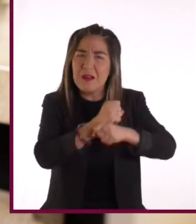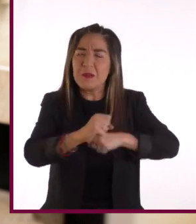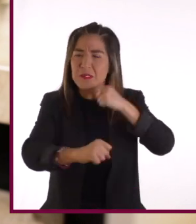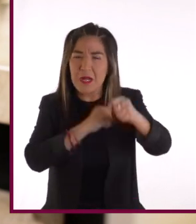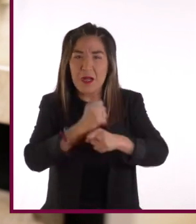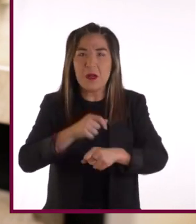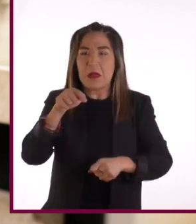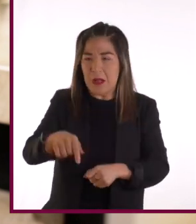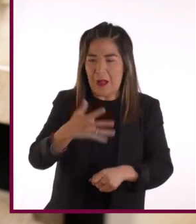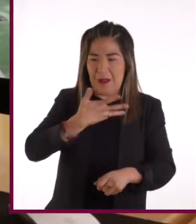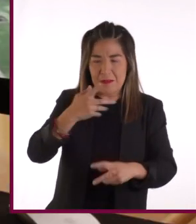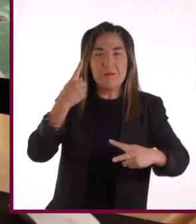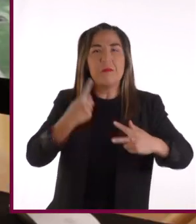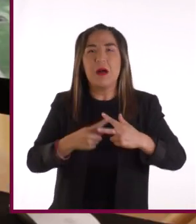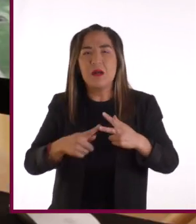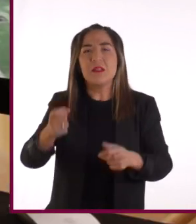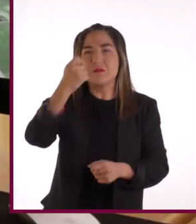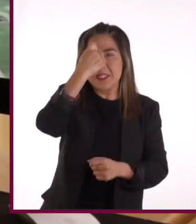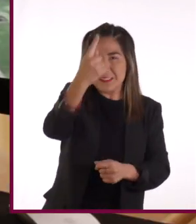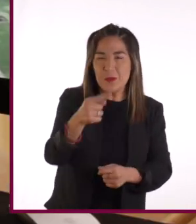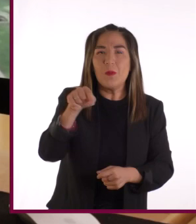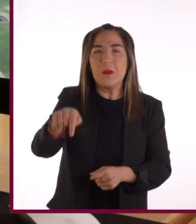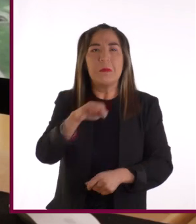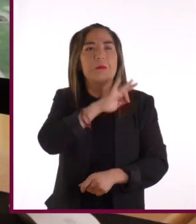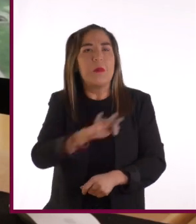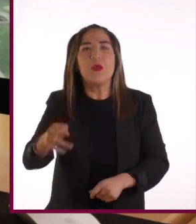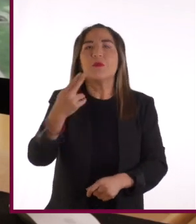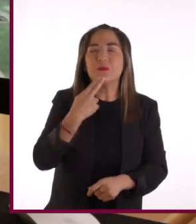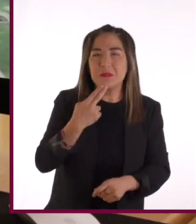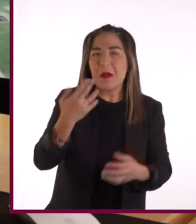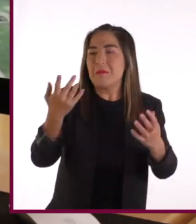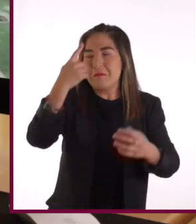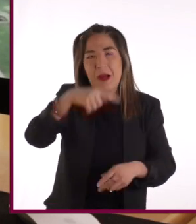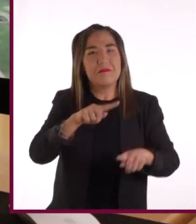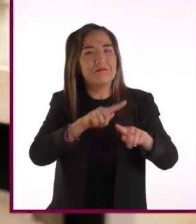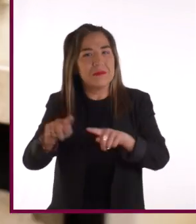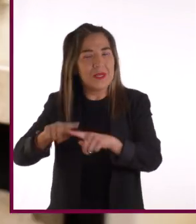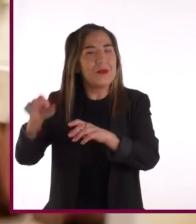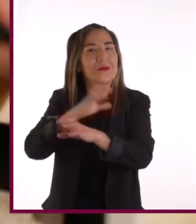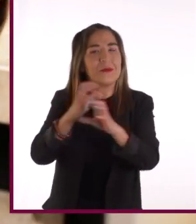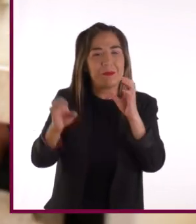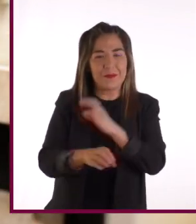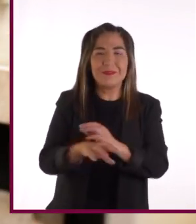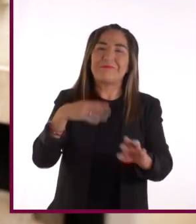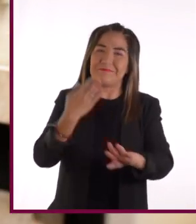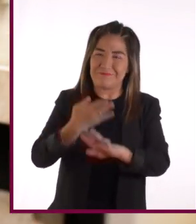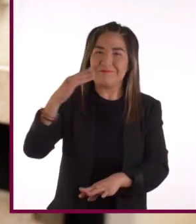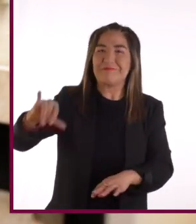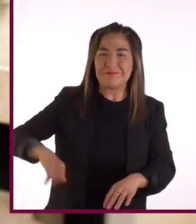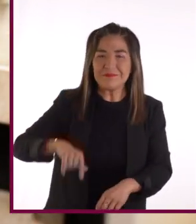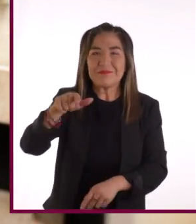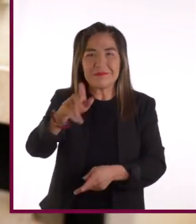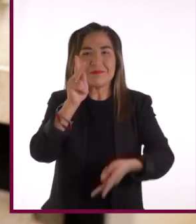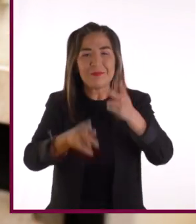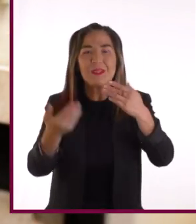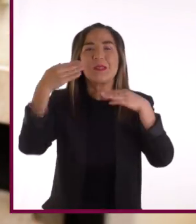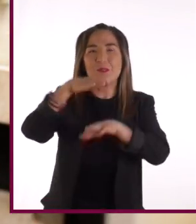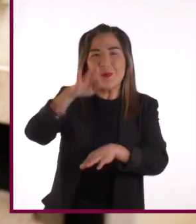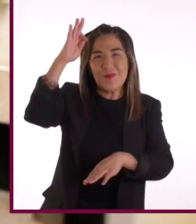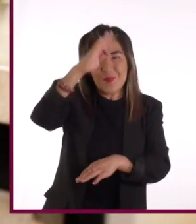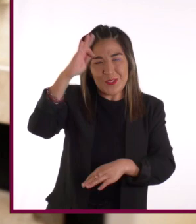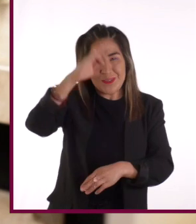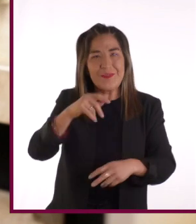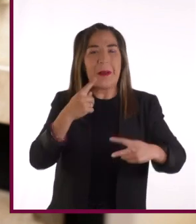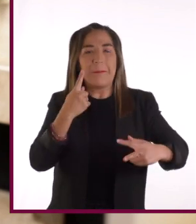alguien descubre que se pueden utilizar para ciertas cosas, ¿no? Doctora, pues qué interesante es esto que nos platica de